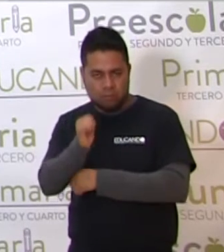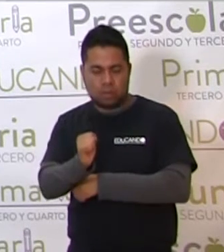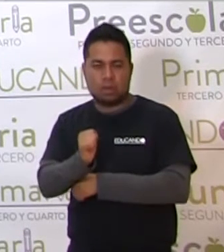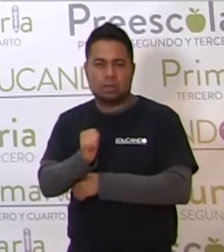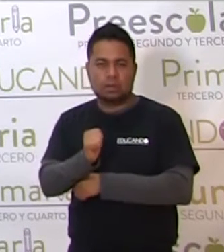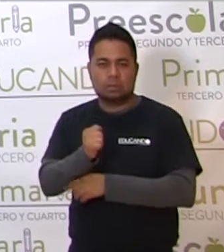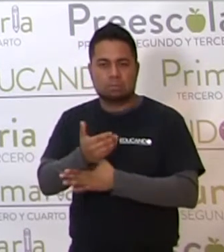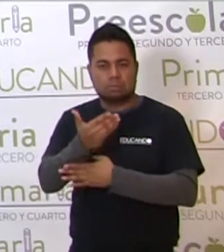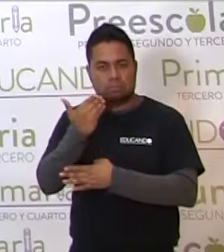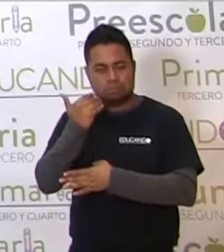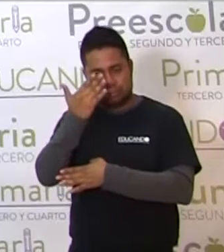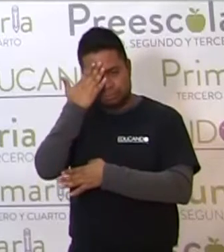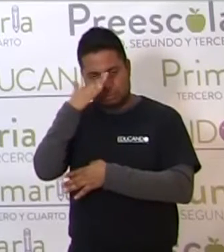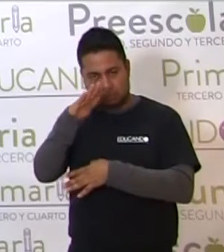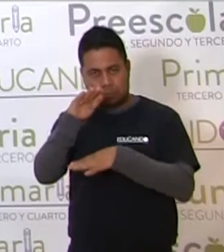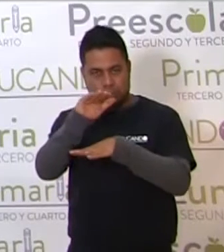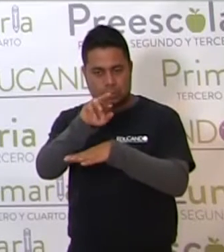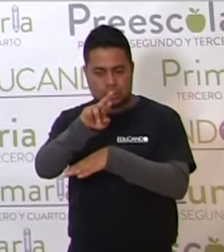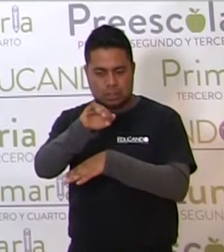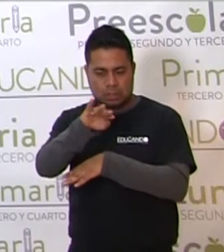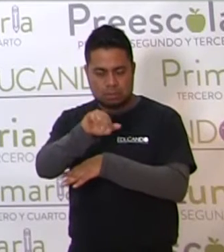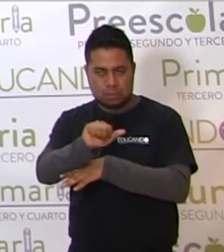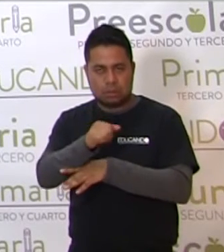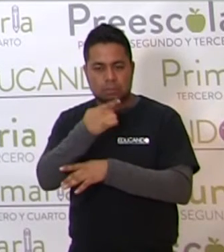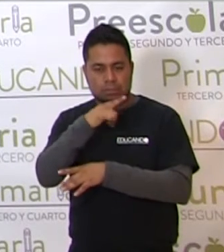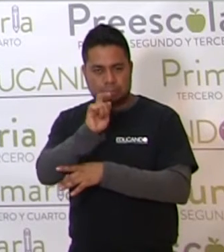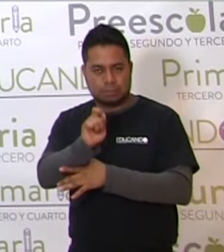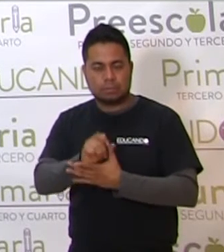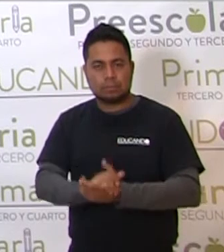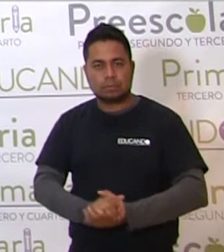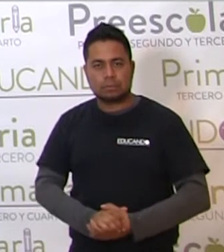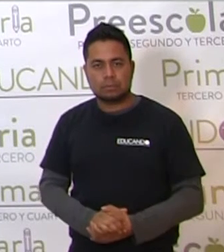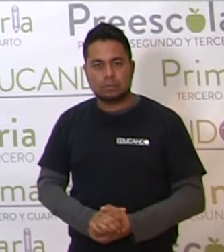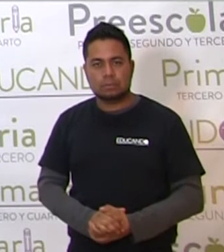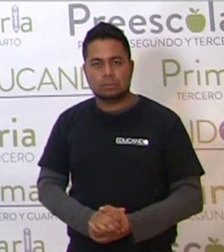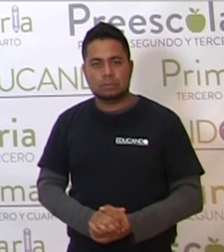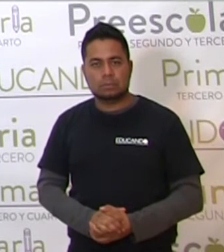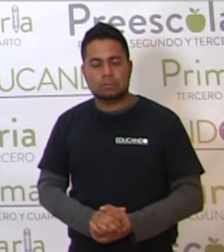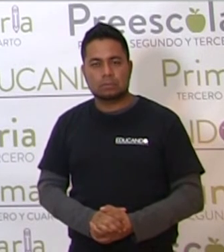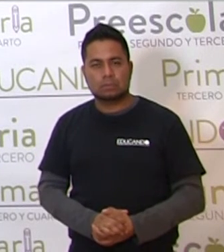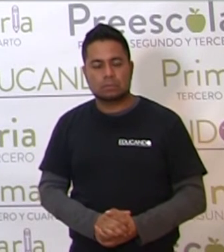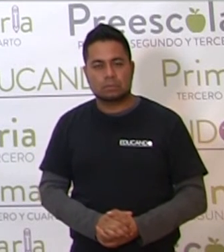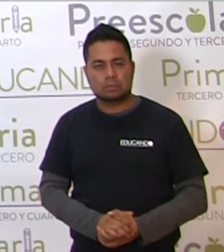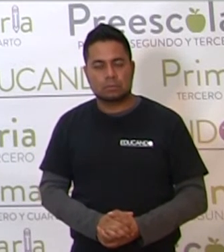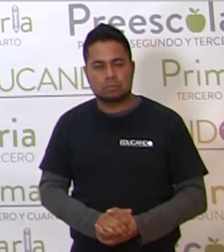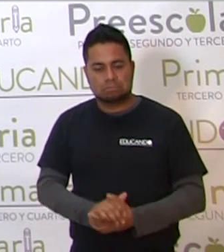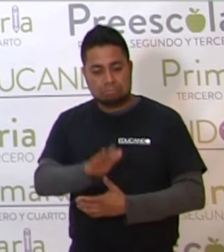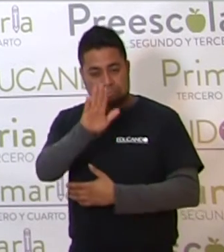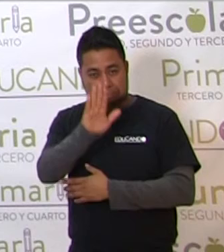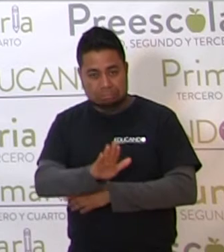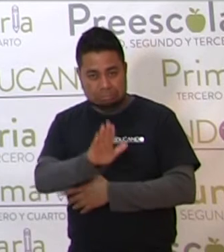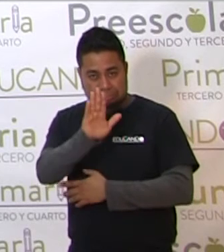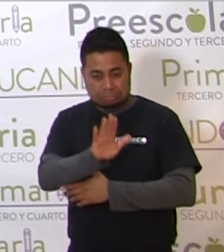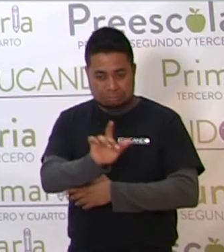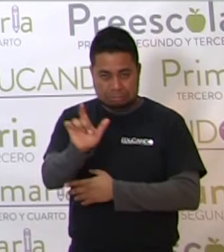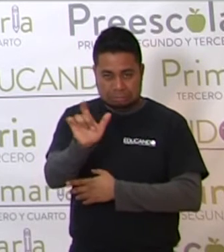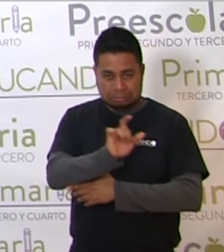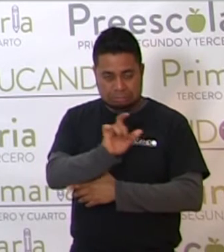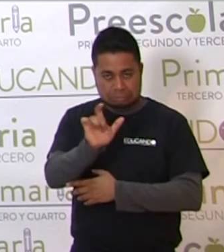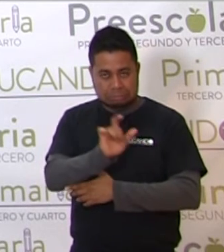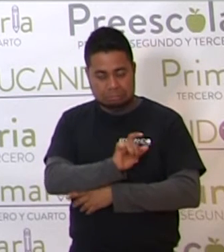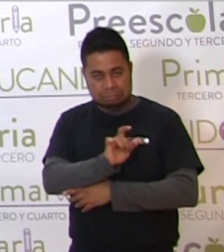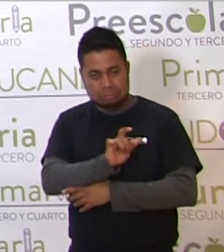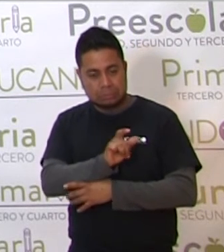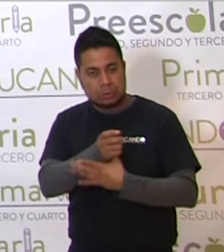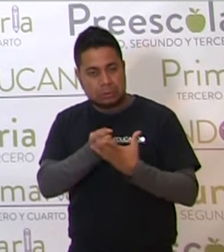tenemos conocimientos de la rima dice así parece que cuando salía